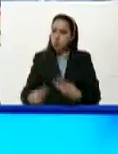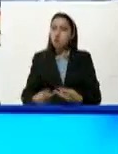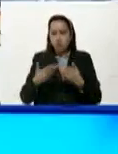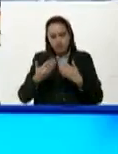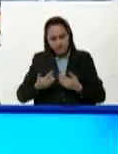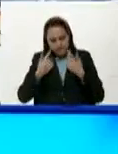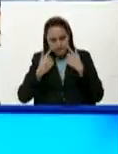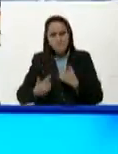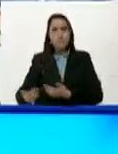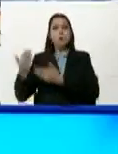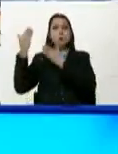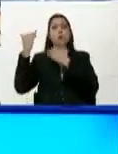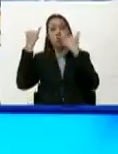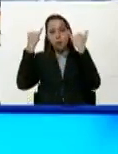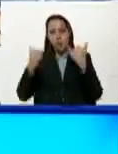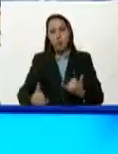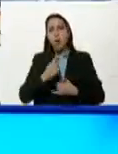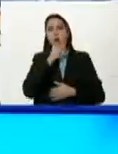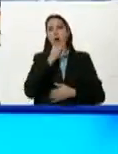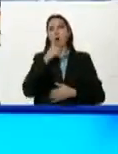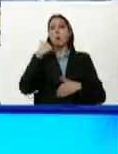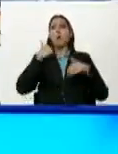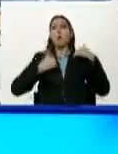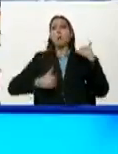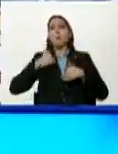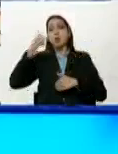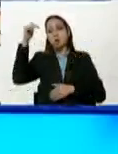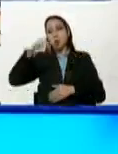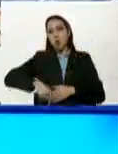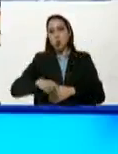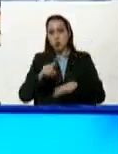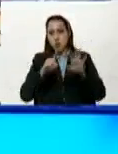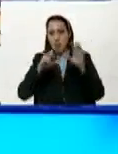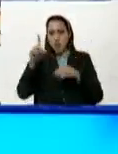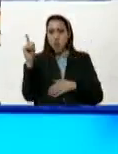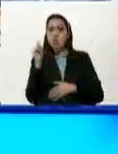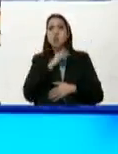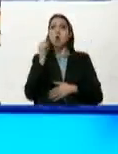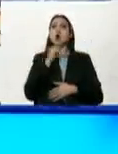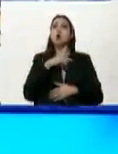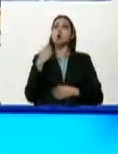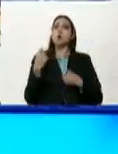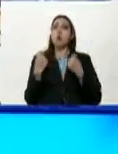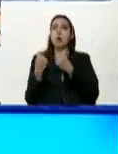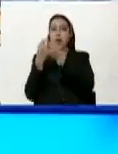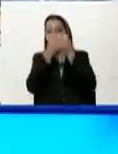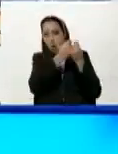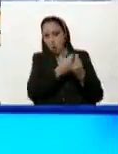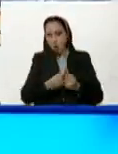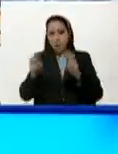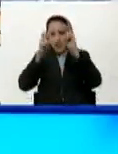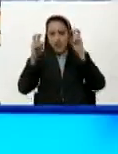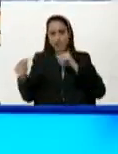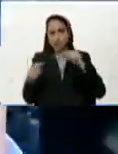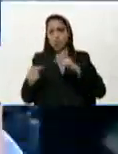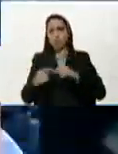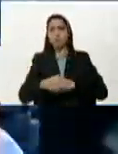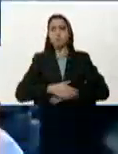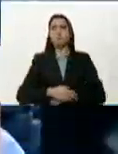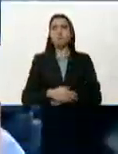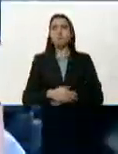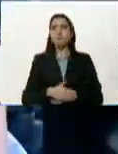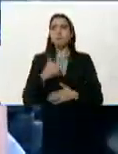por favor hoy miércoles 6 de octubre miércoles de economía adelante por favor gracias